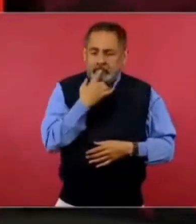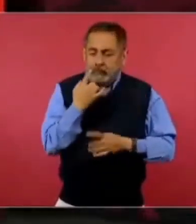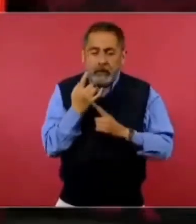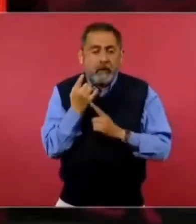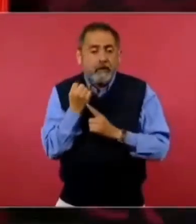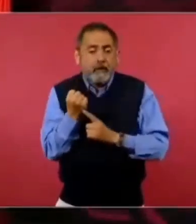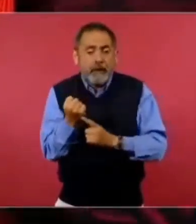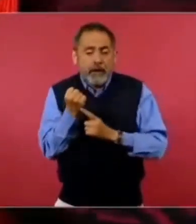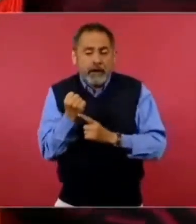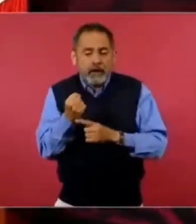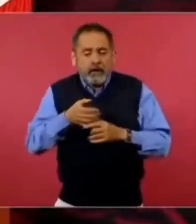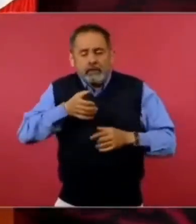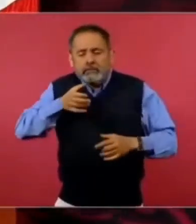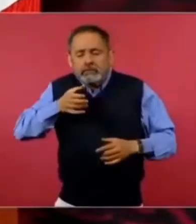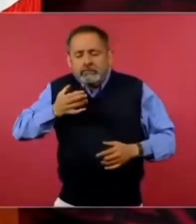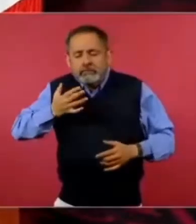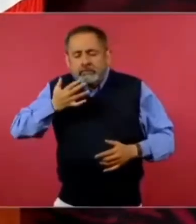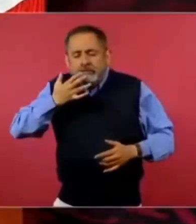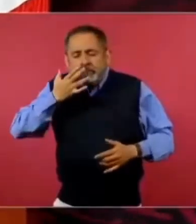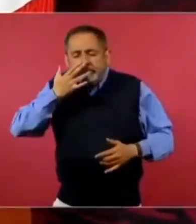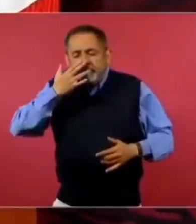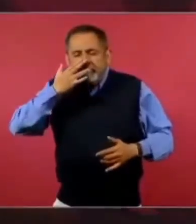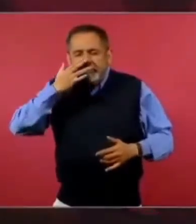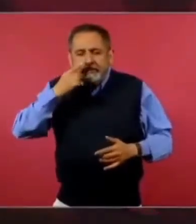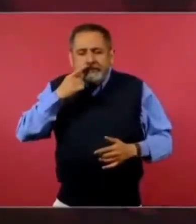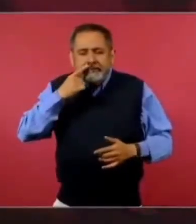fortaleza y aroma.